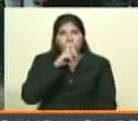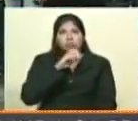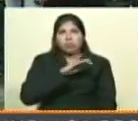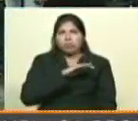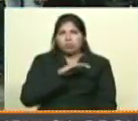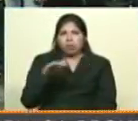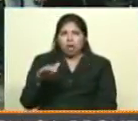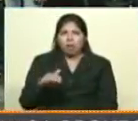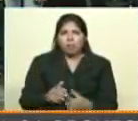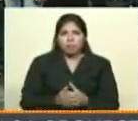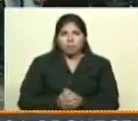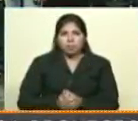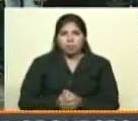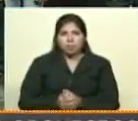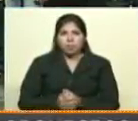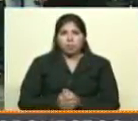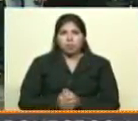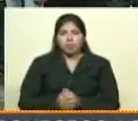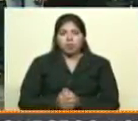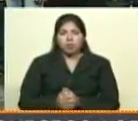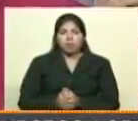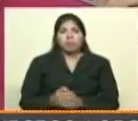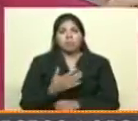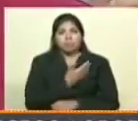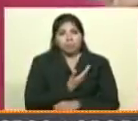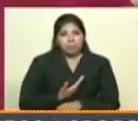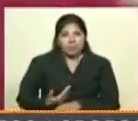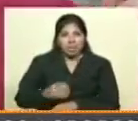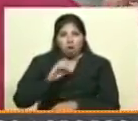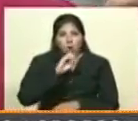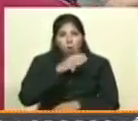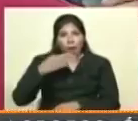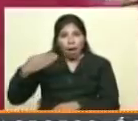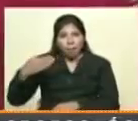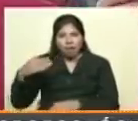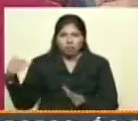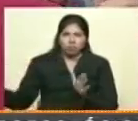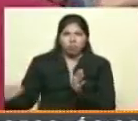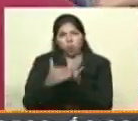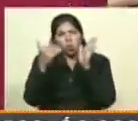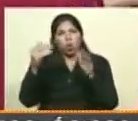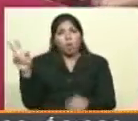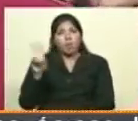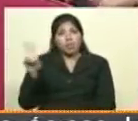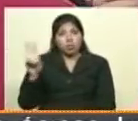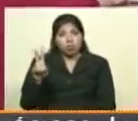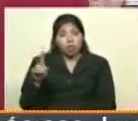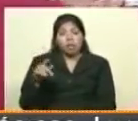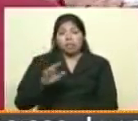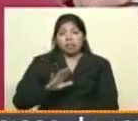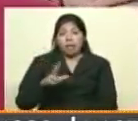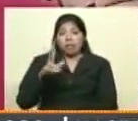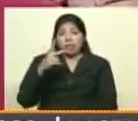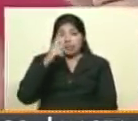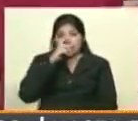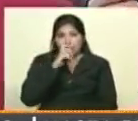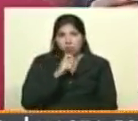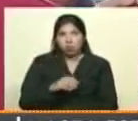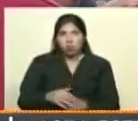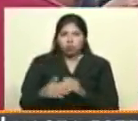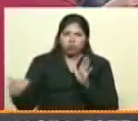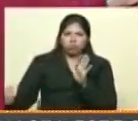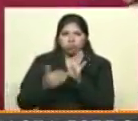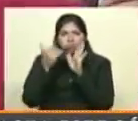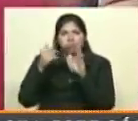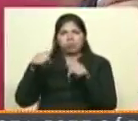afrenta del presidente de los Estados Unidos, Obama, contra la patria de Bolívar, contra la patria de los libertadores y